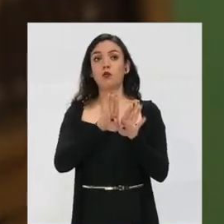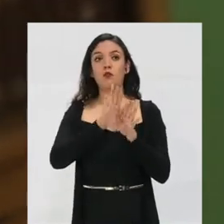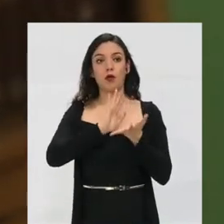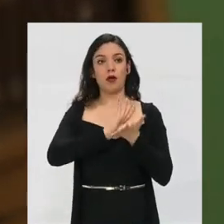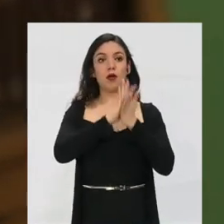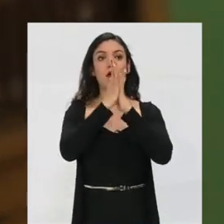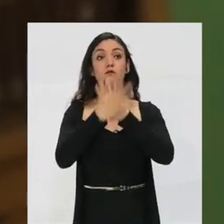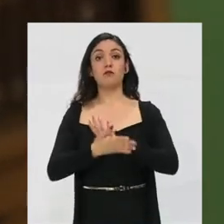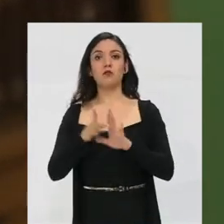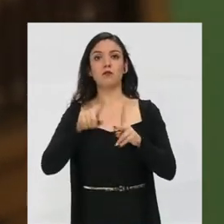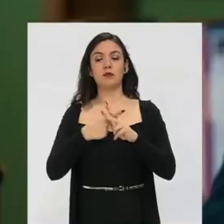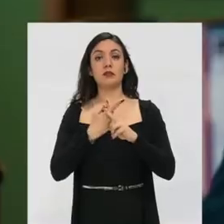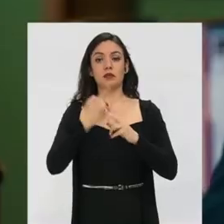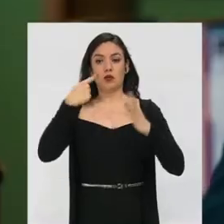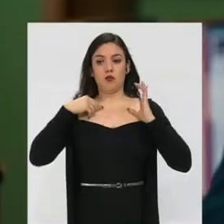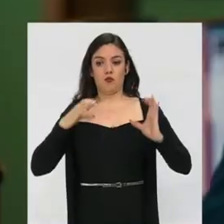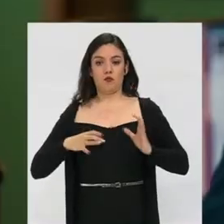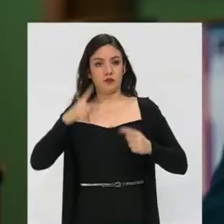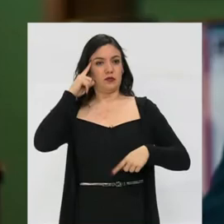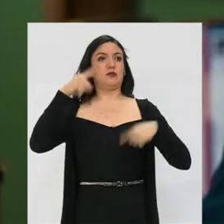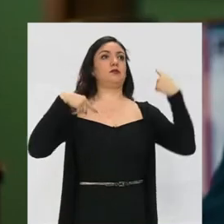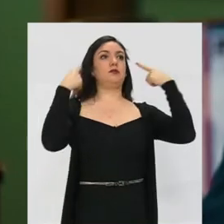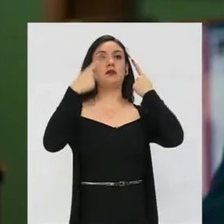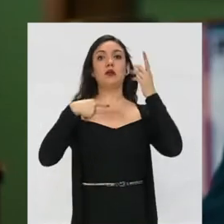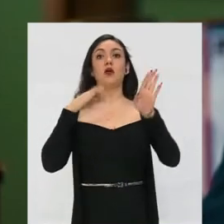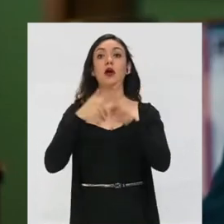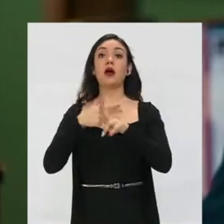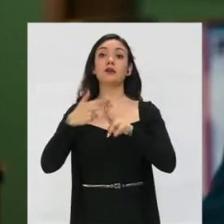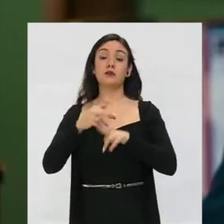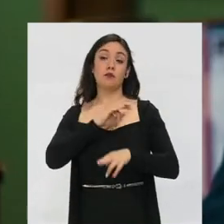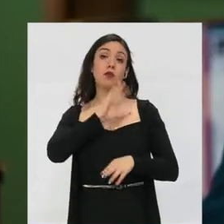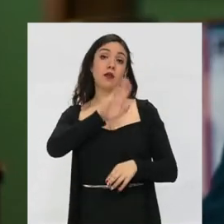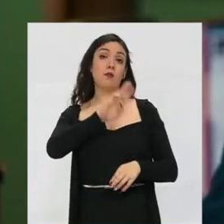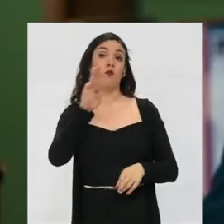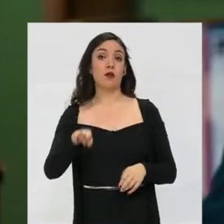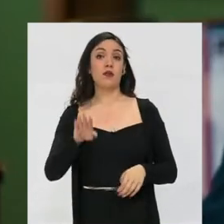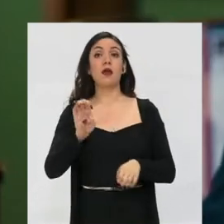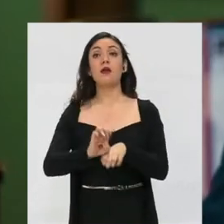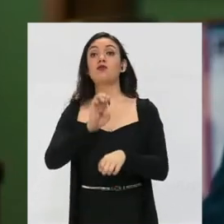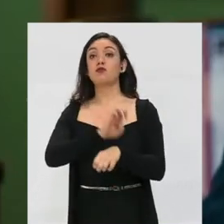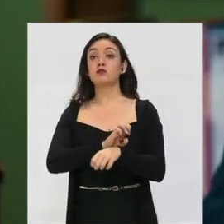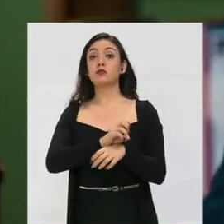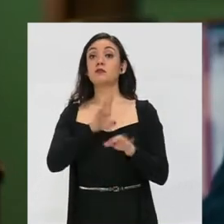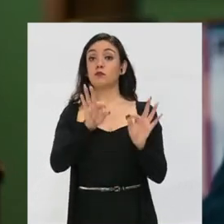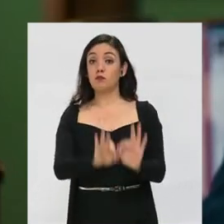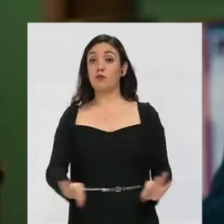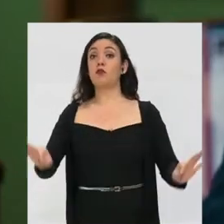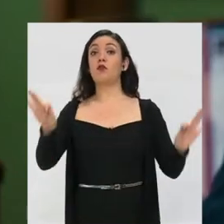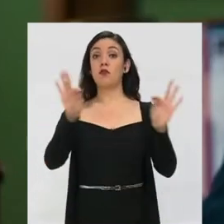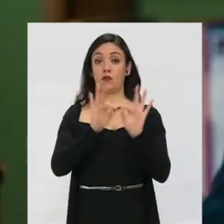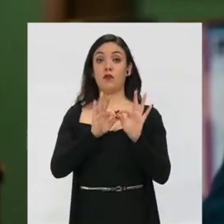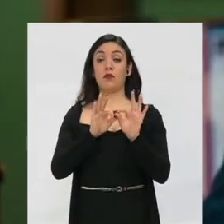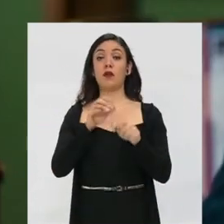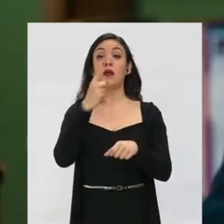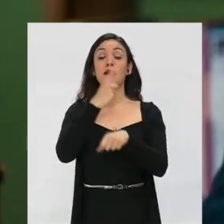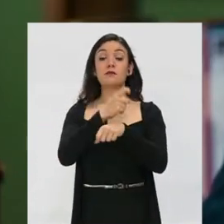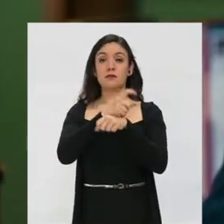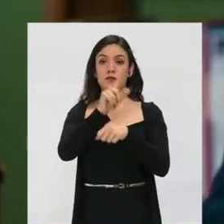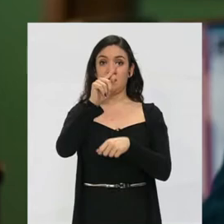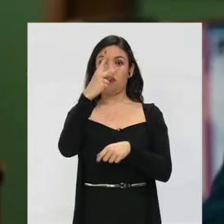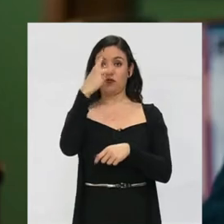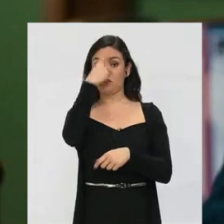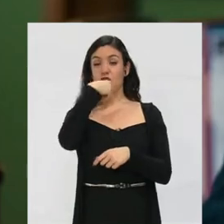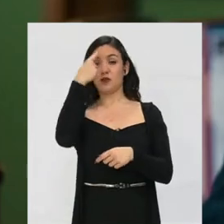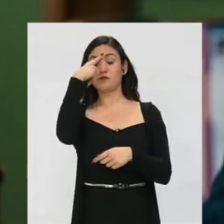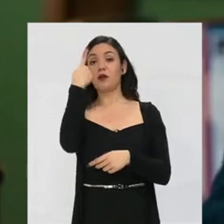y ahí ocasionar muchas alteraciones fisiológicas que pueden llegar a la muerte. Entonces sí es importante las